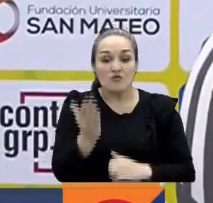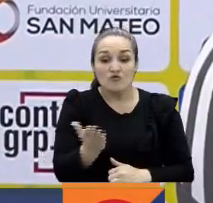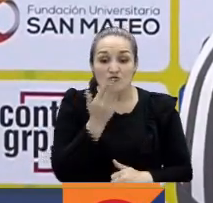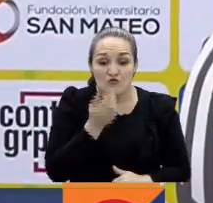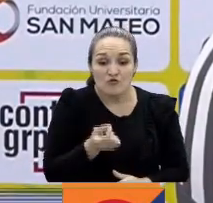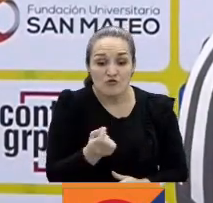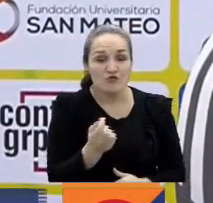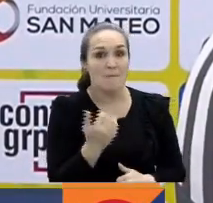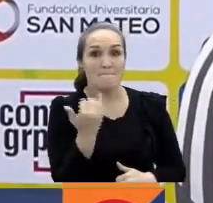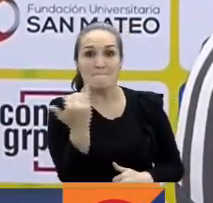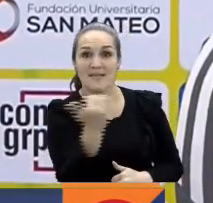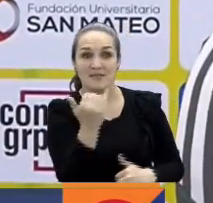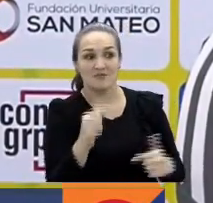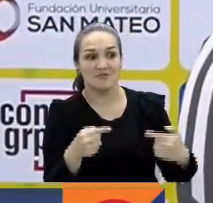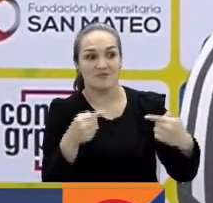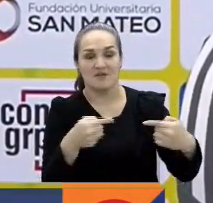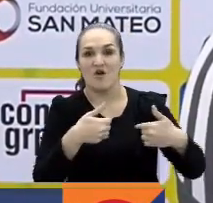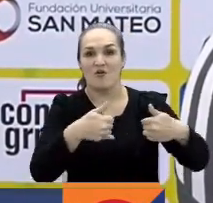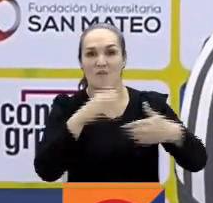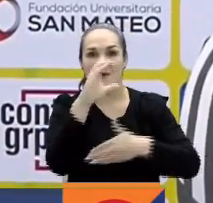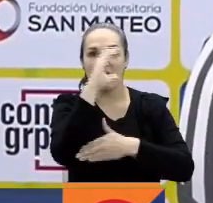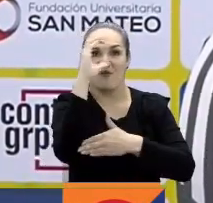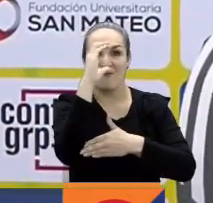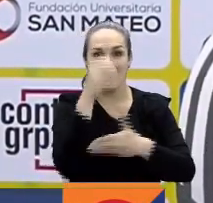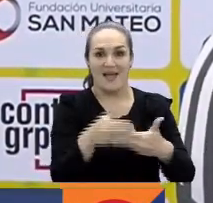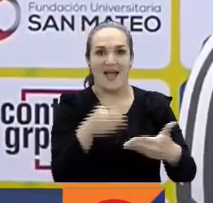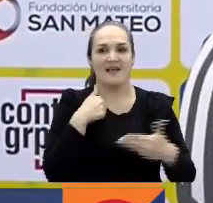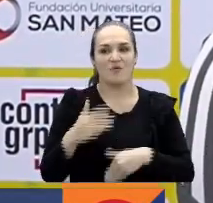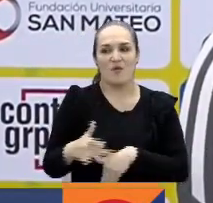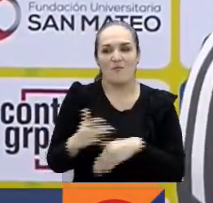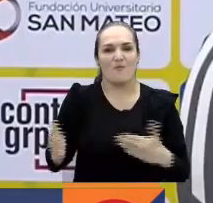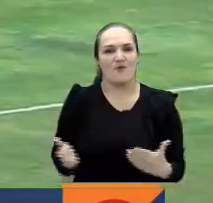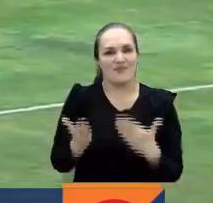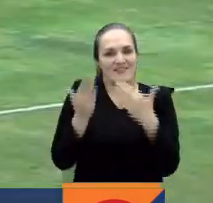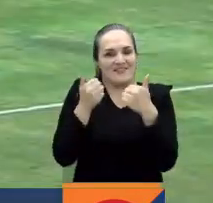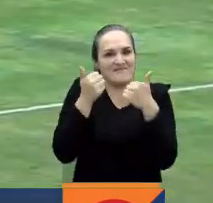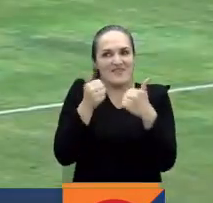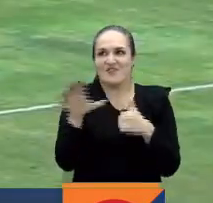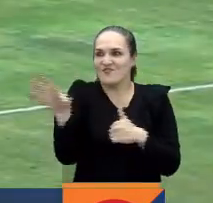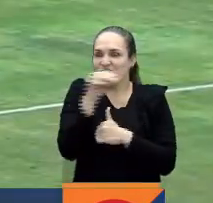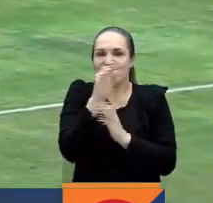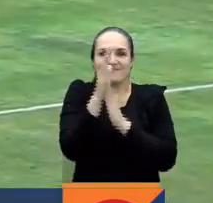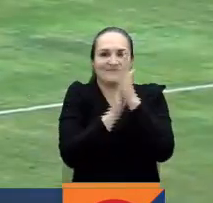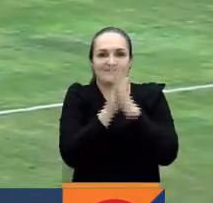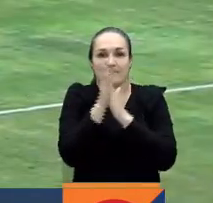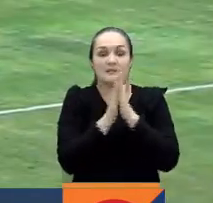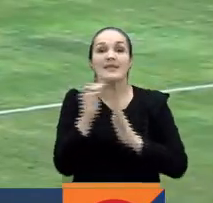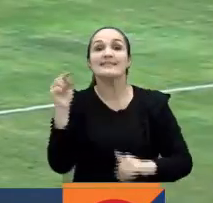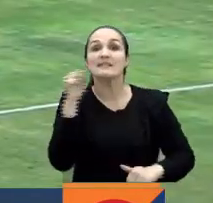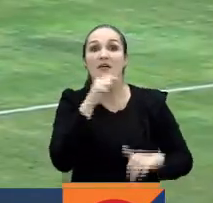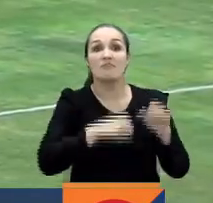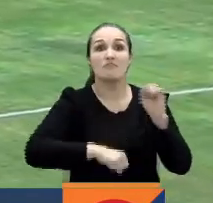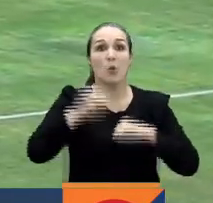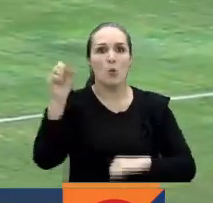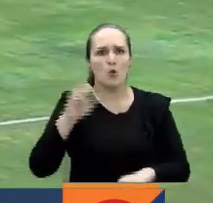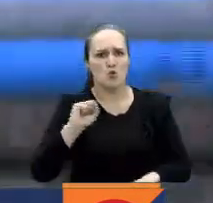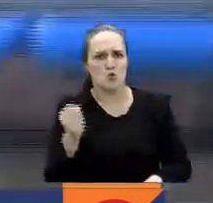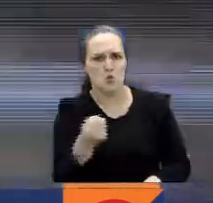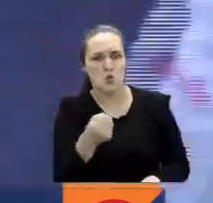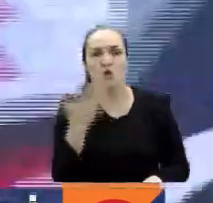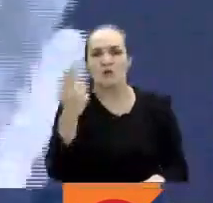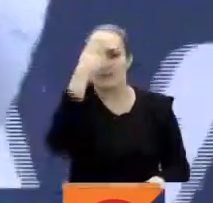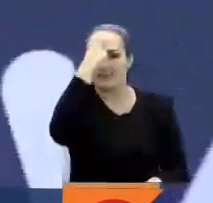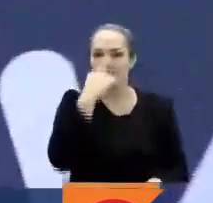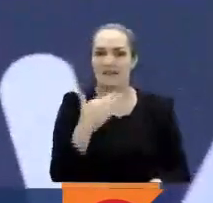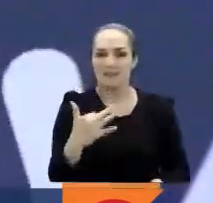con Millonarios, ahora yo creo que es un aliciente para el público, para todos. Por otra parte, Santa Fe ganó un partido muy bravo en Santa Marta con la presencia